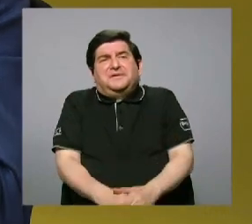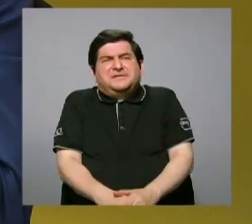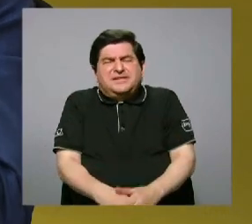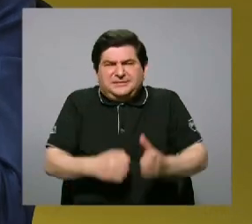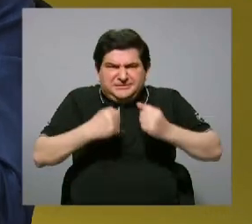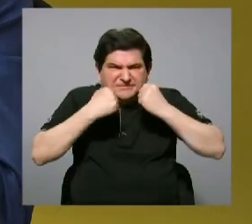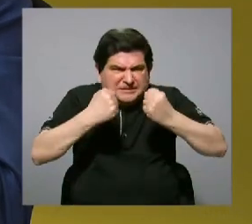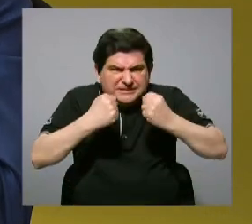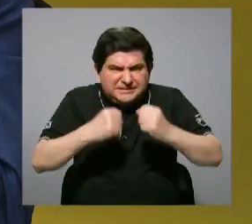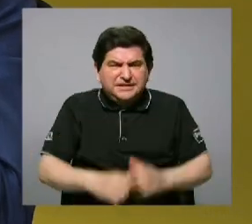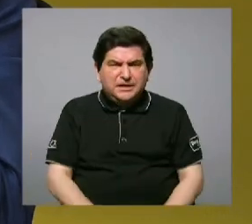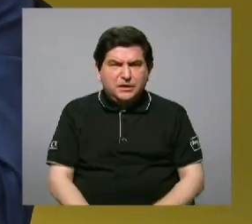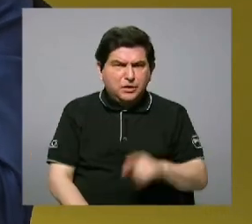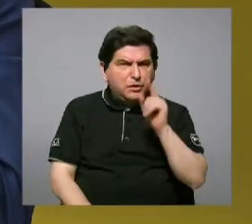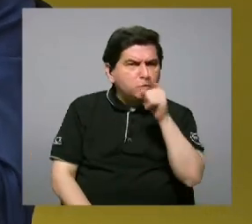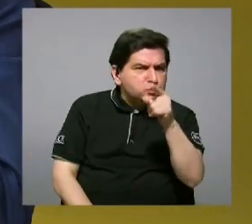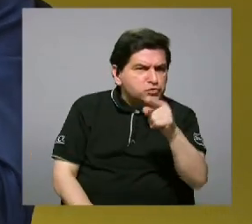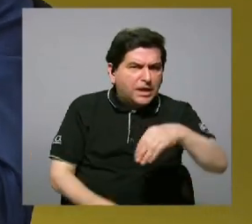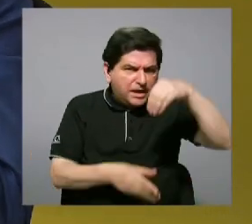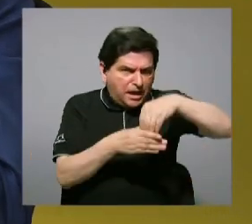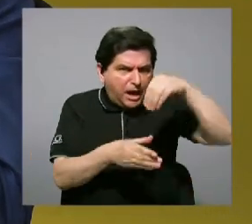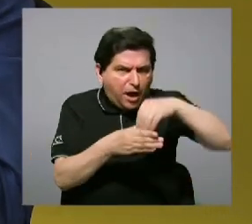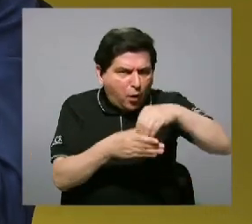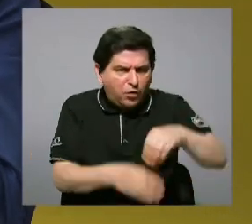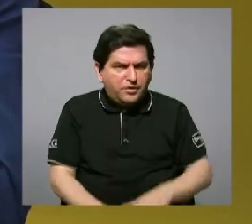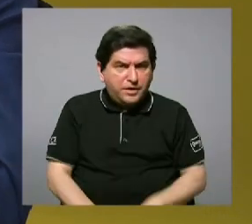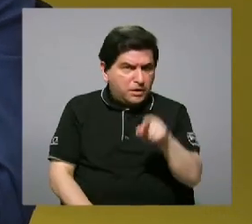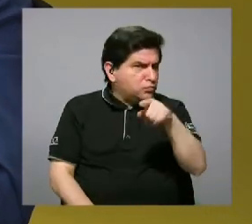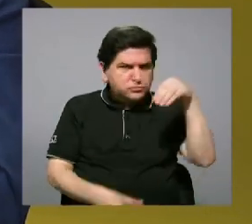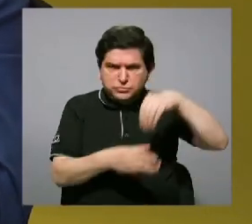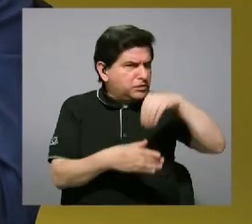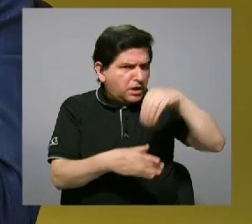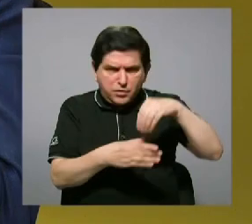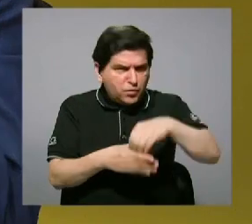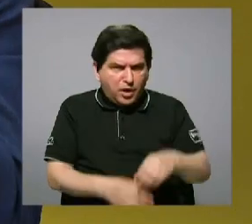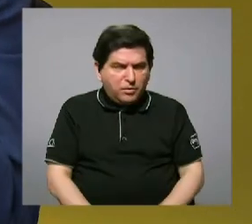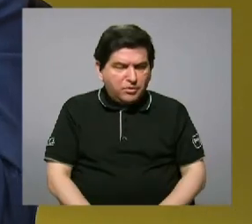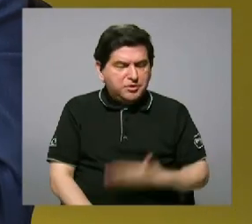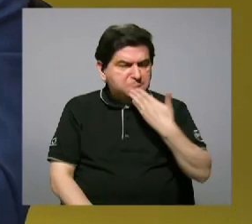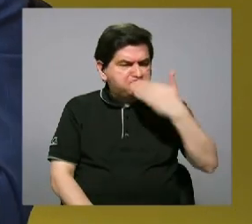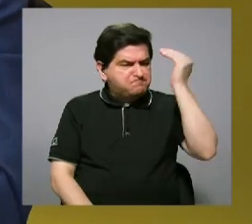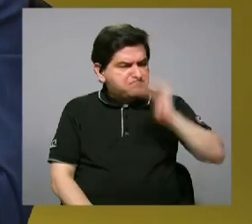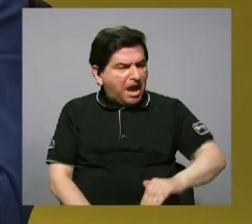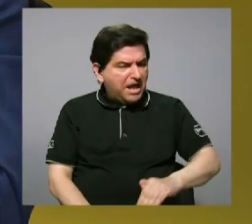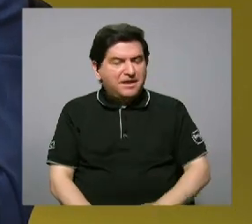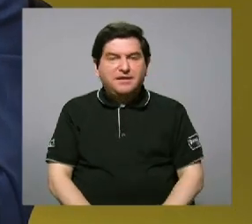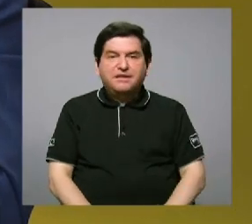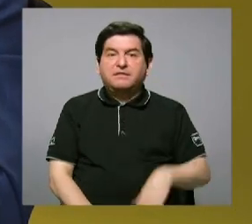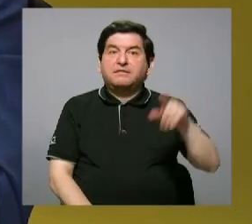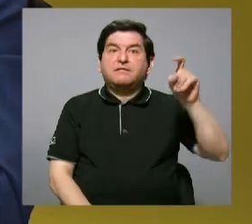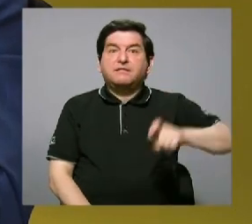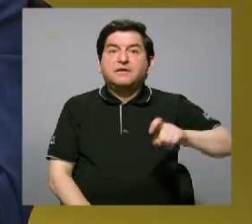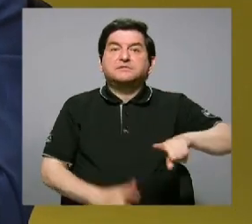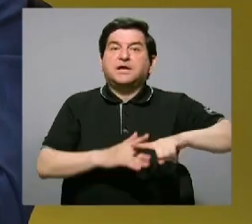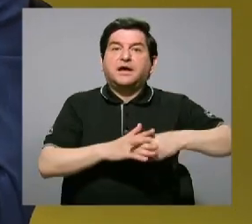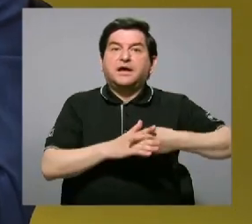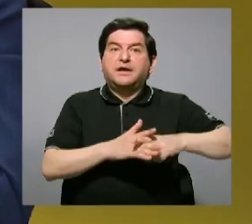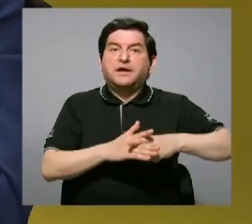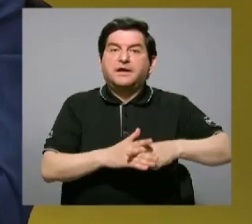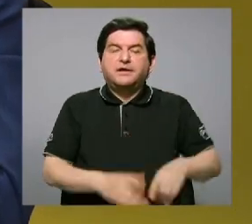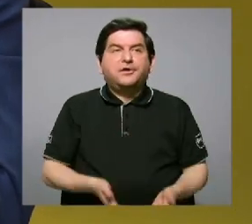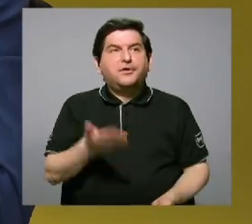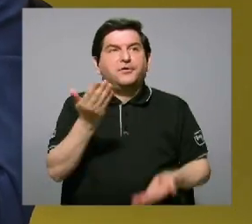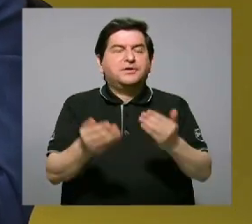vehemente, ¿verdad? Juan, ahorre, vea que si no ahorra le pasa algo malo. Creo que tenemos que acudir a mecanismos mucho